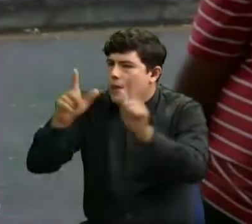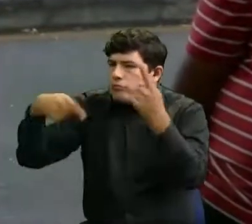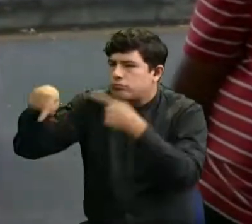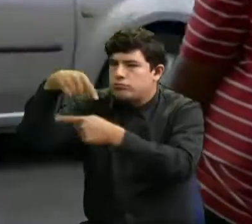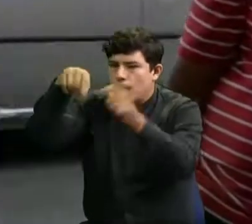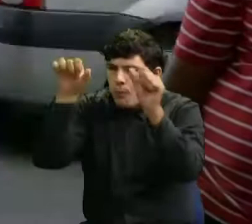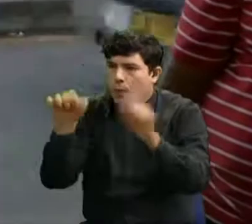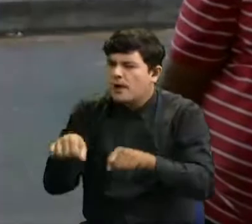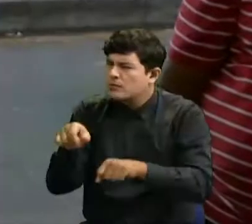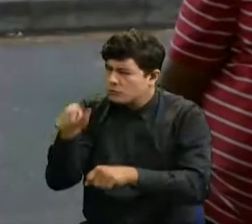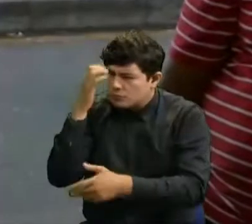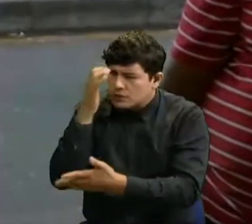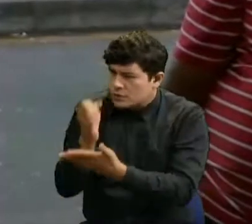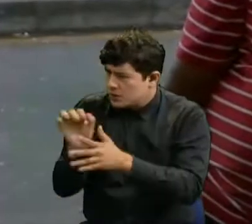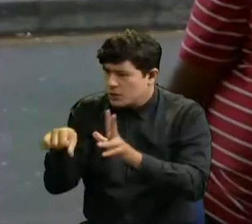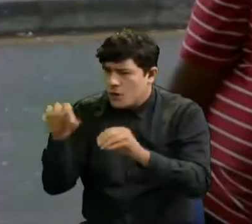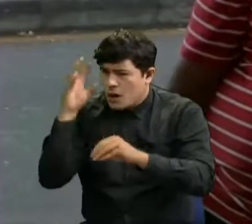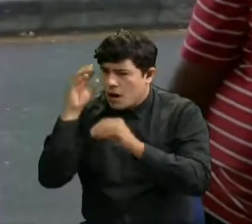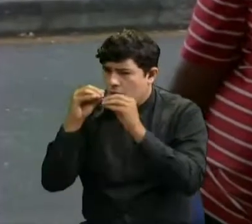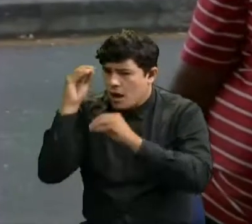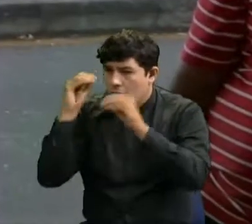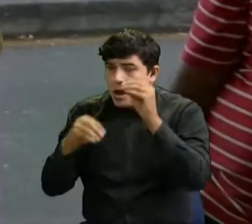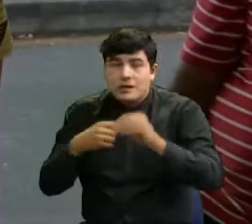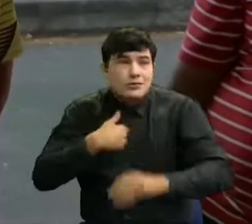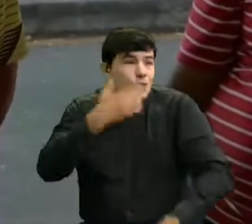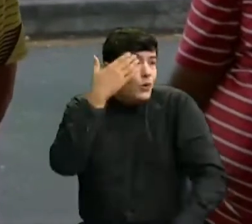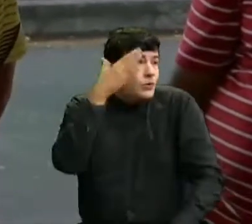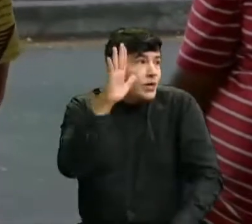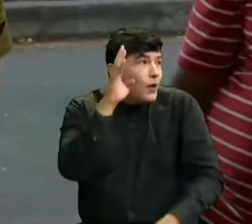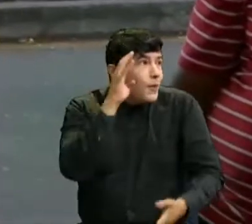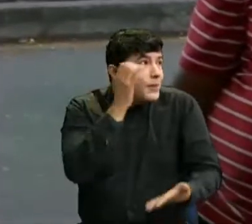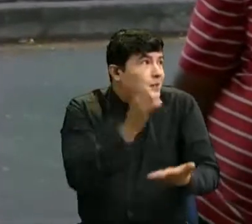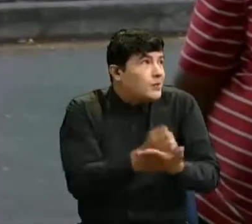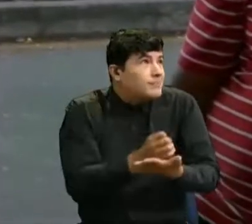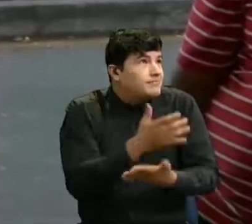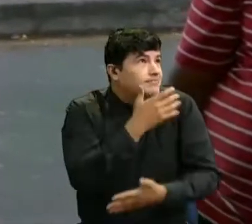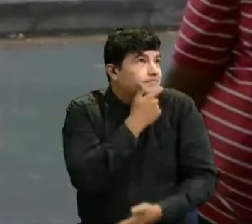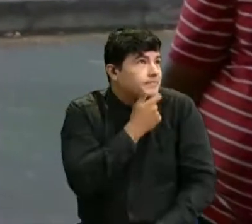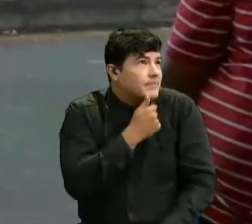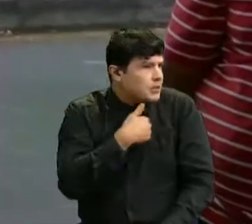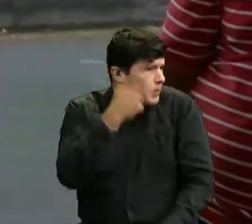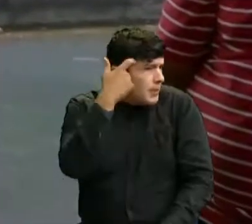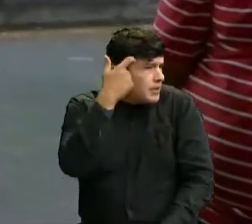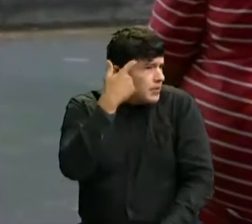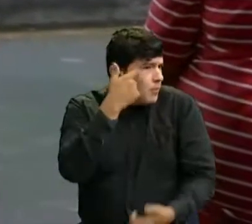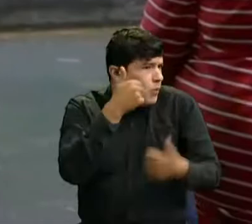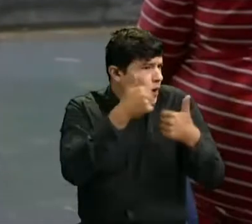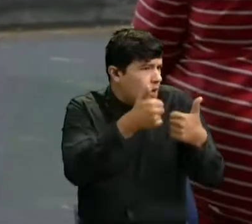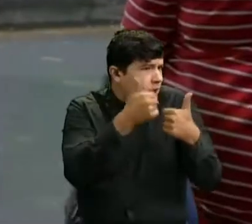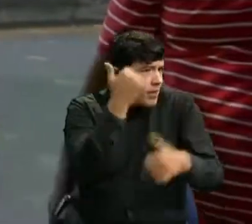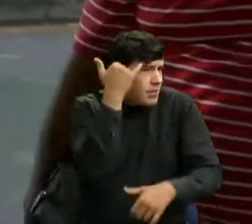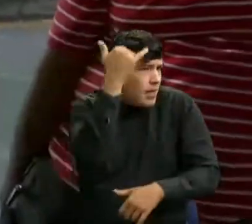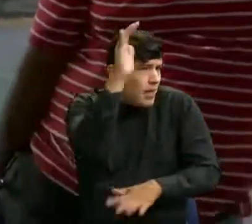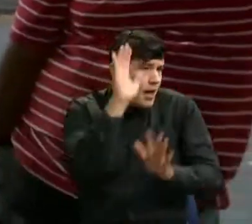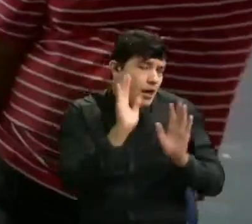santandereana? Pues yo no sé qué opinar, ¿no? Pero en todo caso, pues sería una buena idea que lo eliminara,